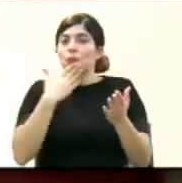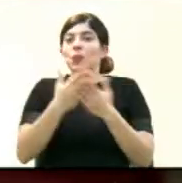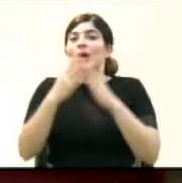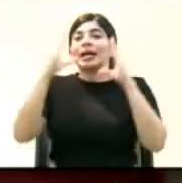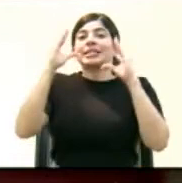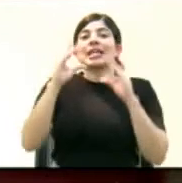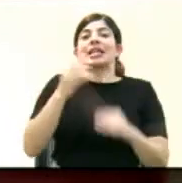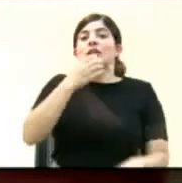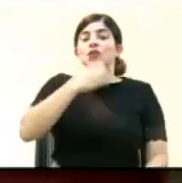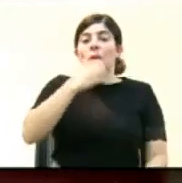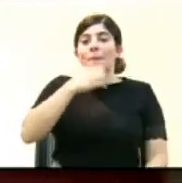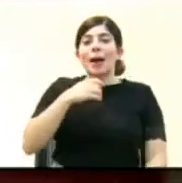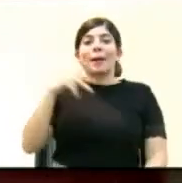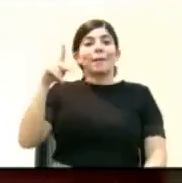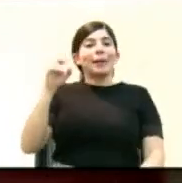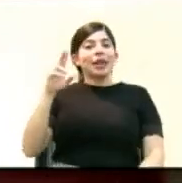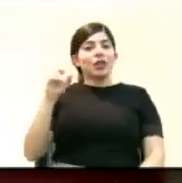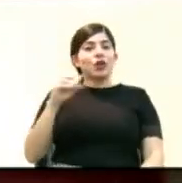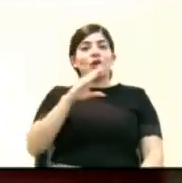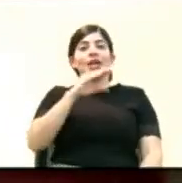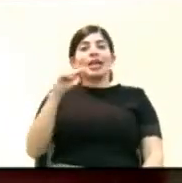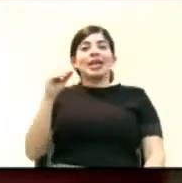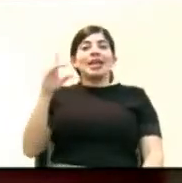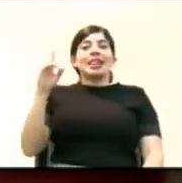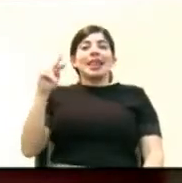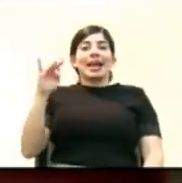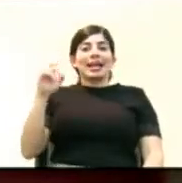tardes, don Román, don Pedro, don Daniel.